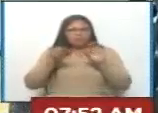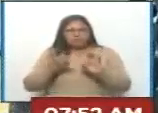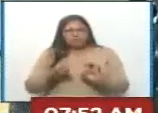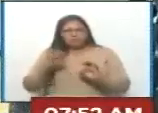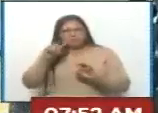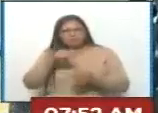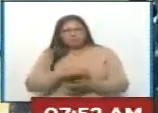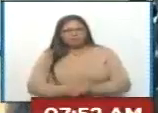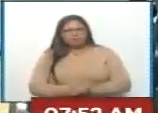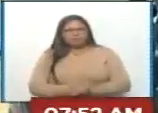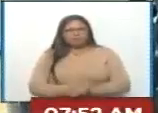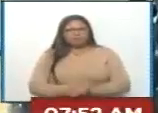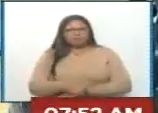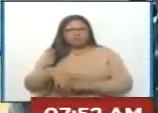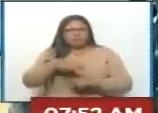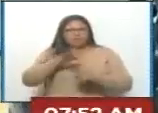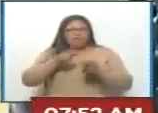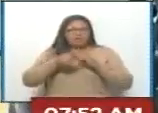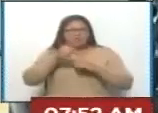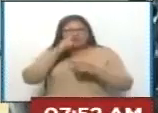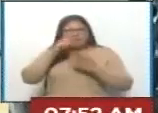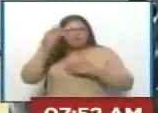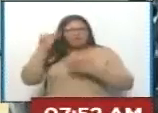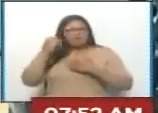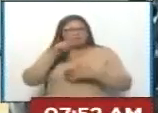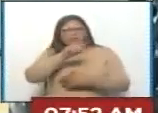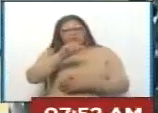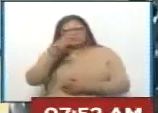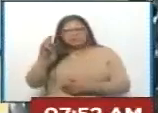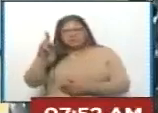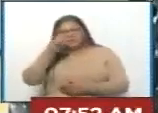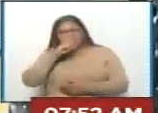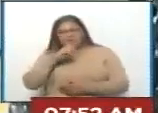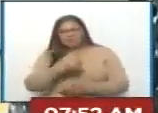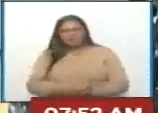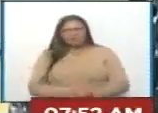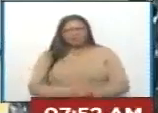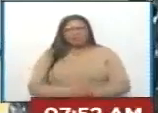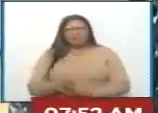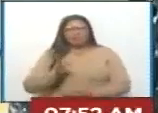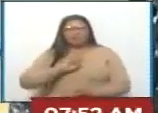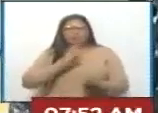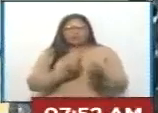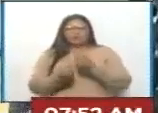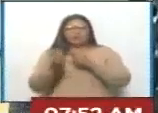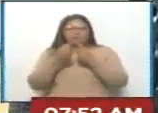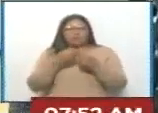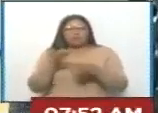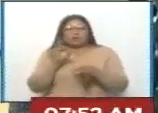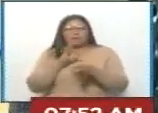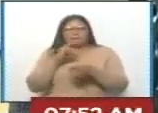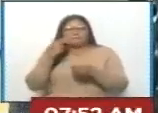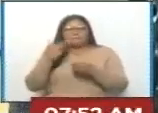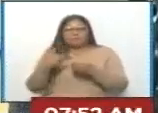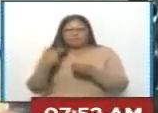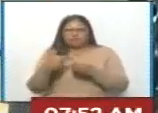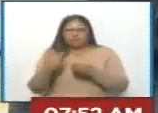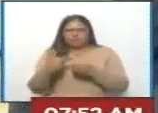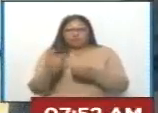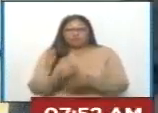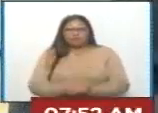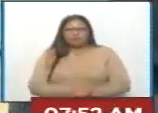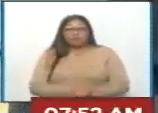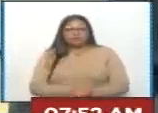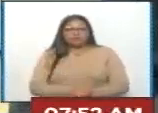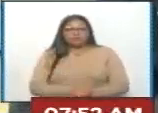desde hace 100 años, desde que es una economía petrolera. Ahora, esa especulación busca obtener grandes ganancias